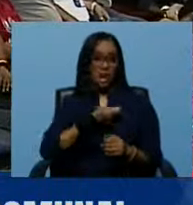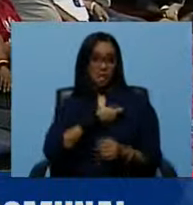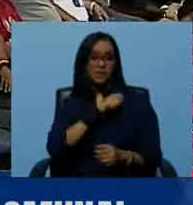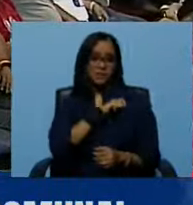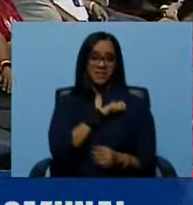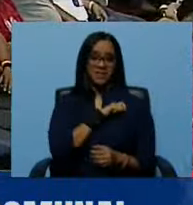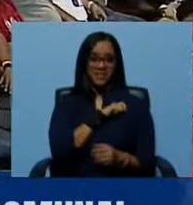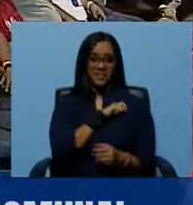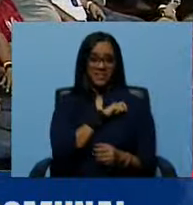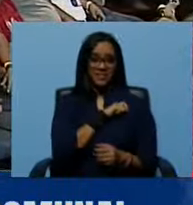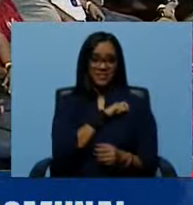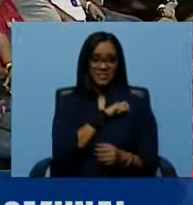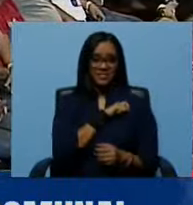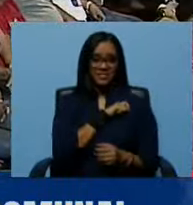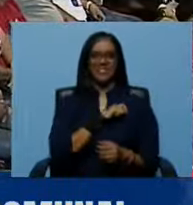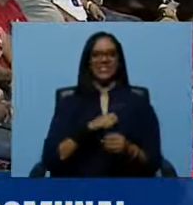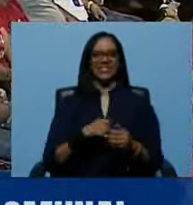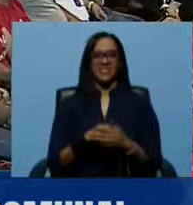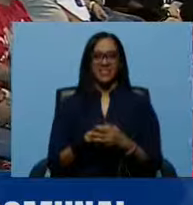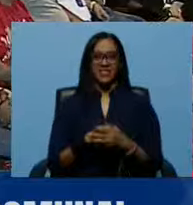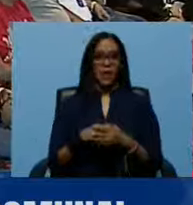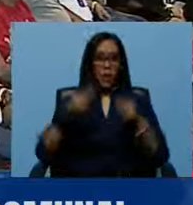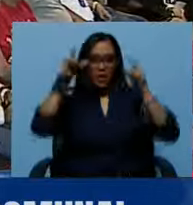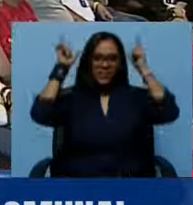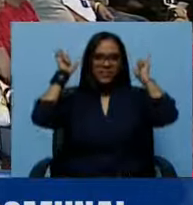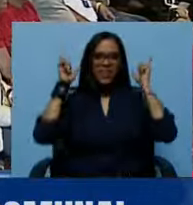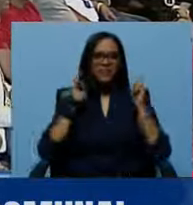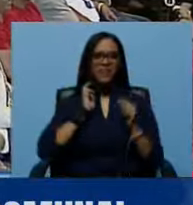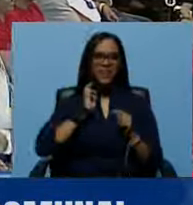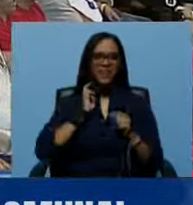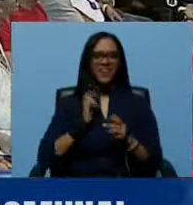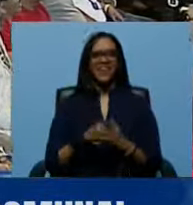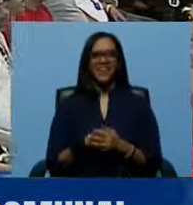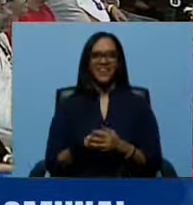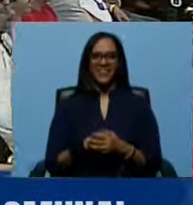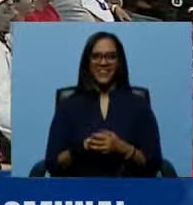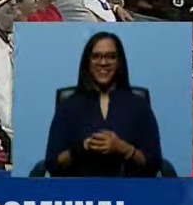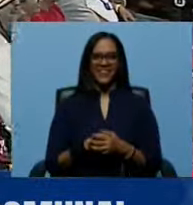Madrid. Con el vampiro.